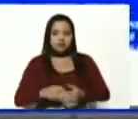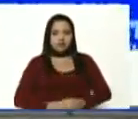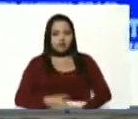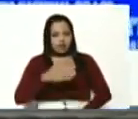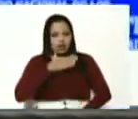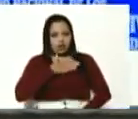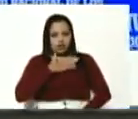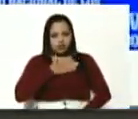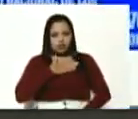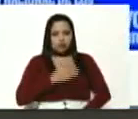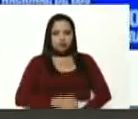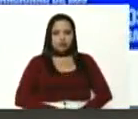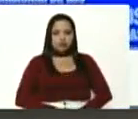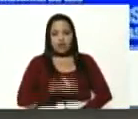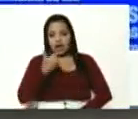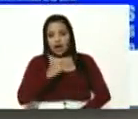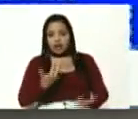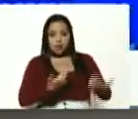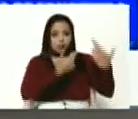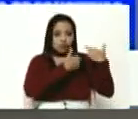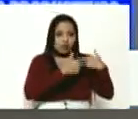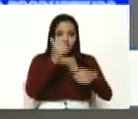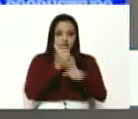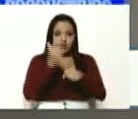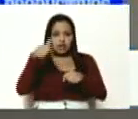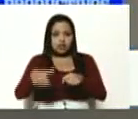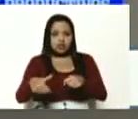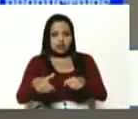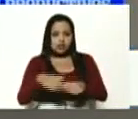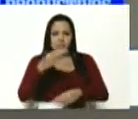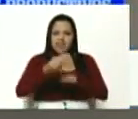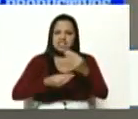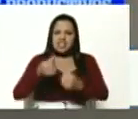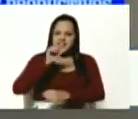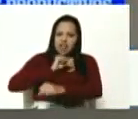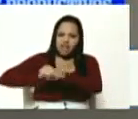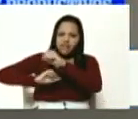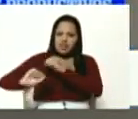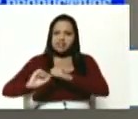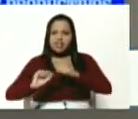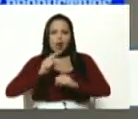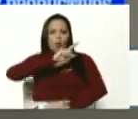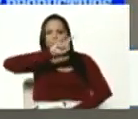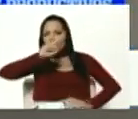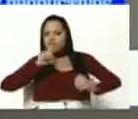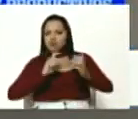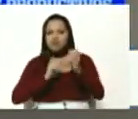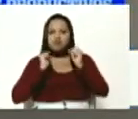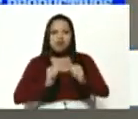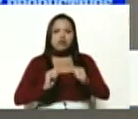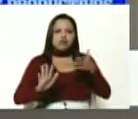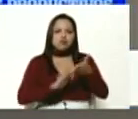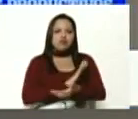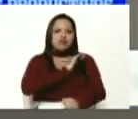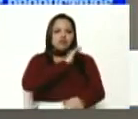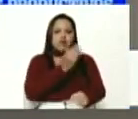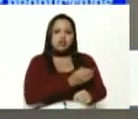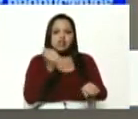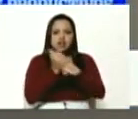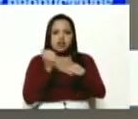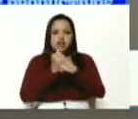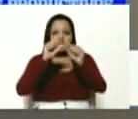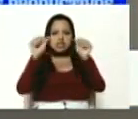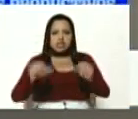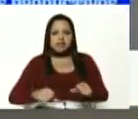mientras esté en este cargo voy a hacer un defensor a ultranza de la fuerza trabajadora del sistema de tipo